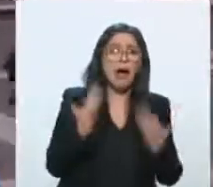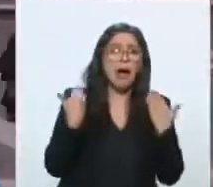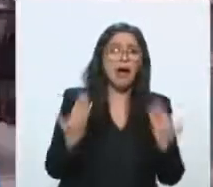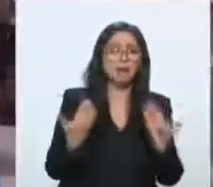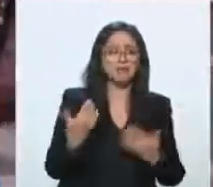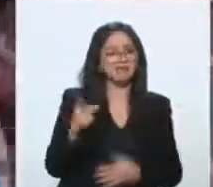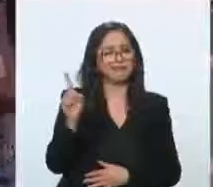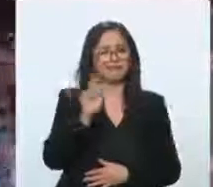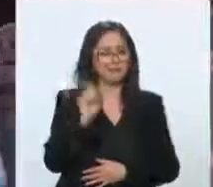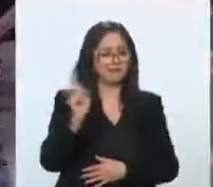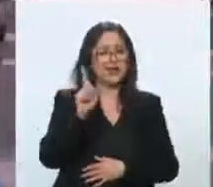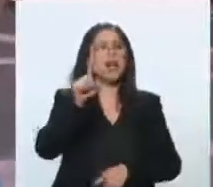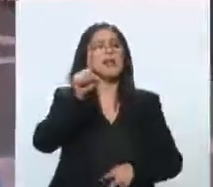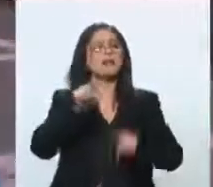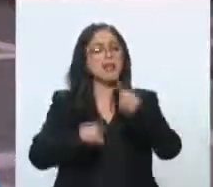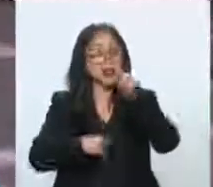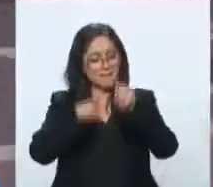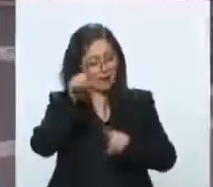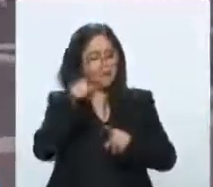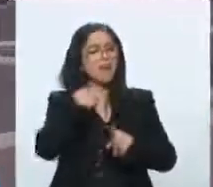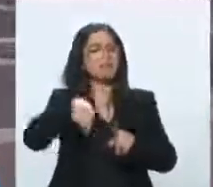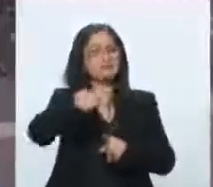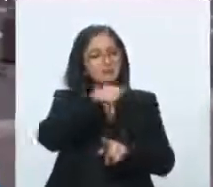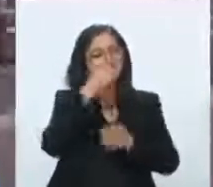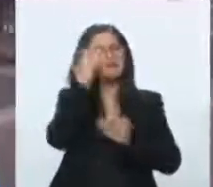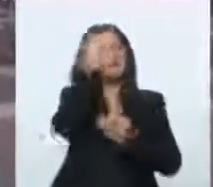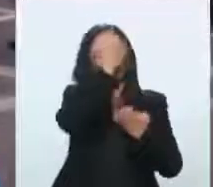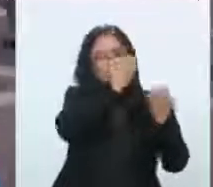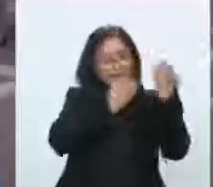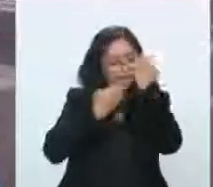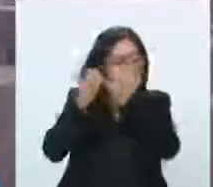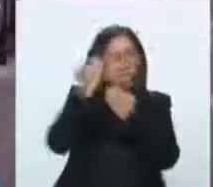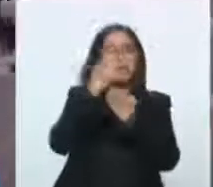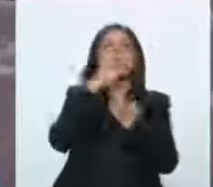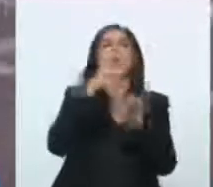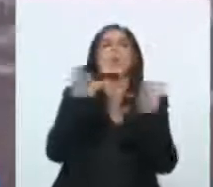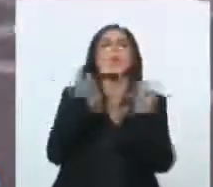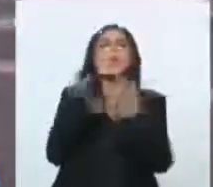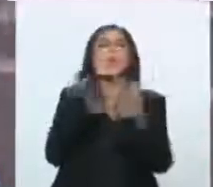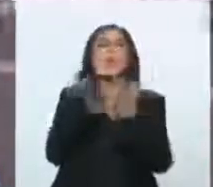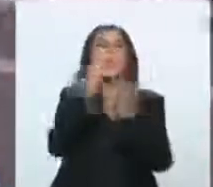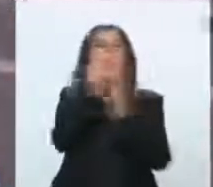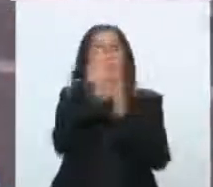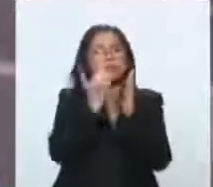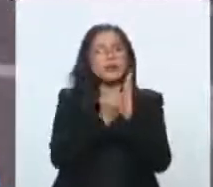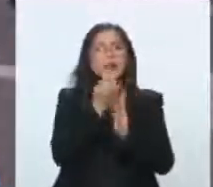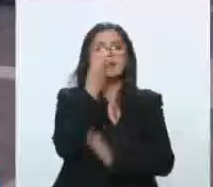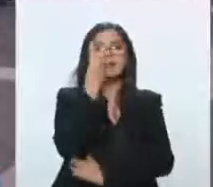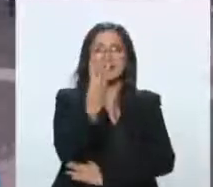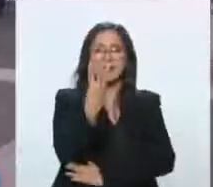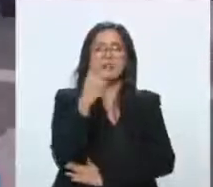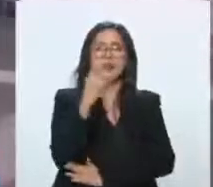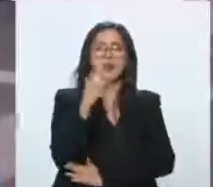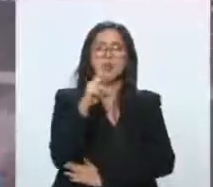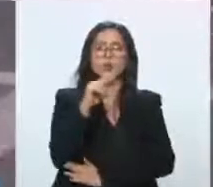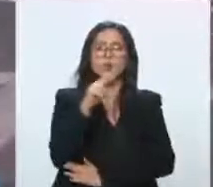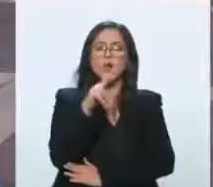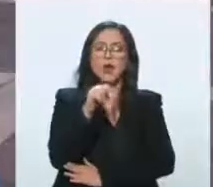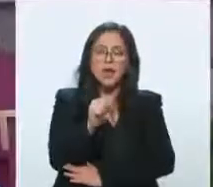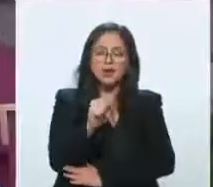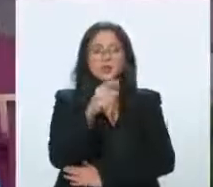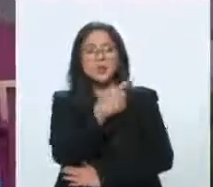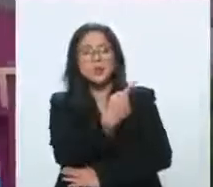Depende de la cantidad de mediciones que se hagan, que no sé si va a ser el mismo esquema de 3 consultorías, cada una con 1.500